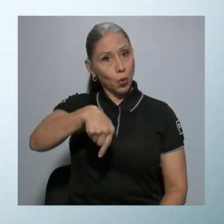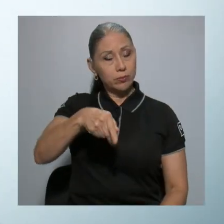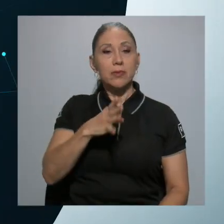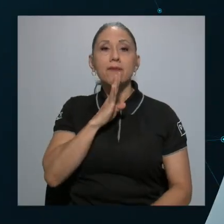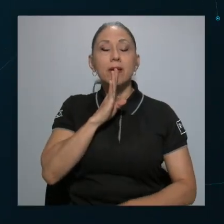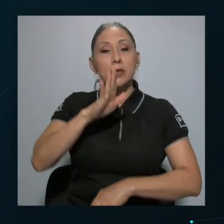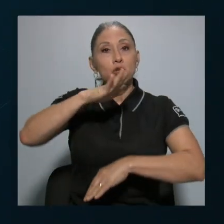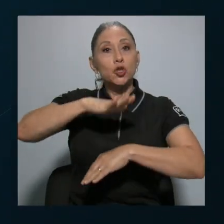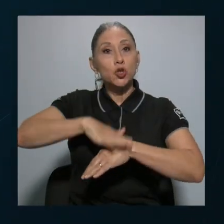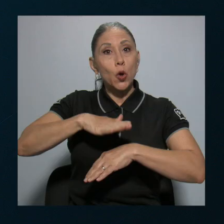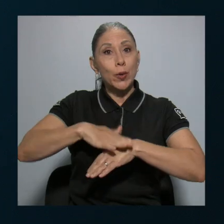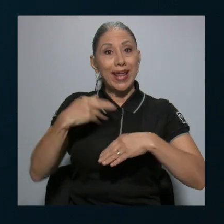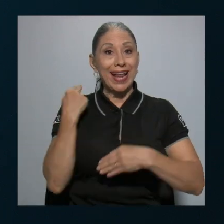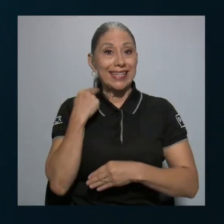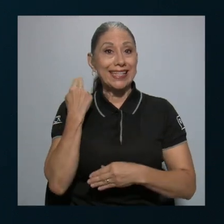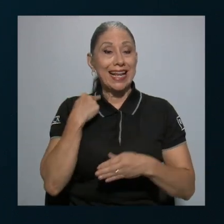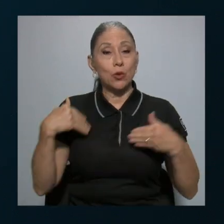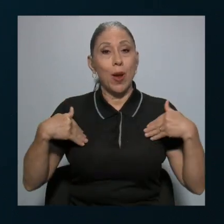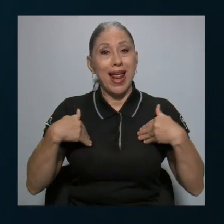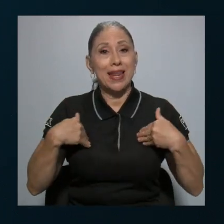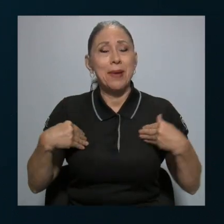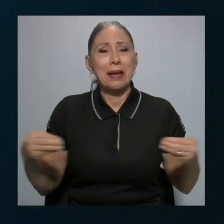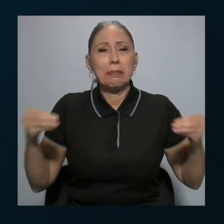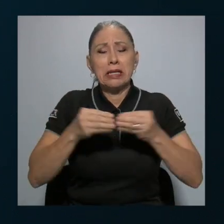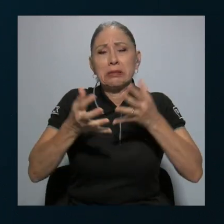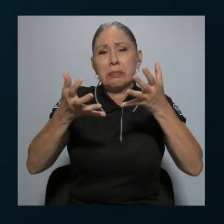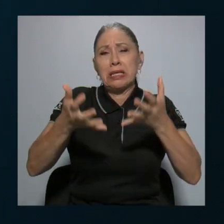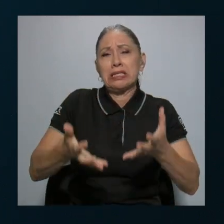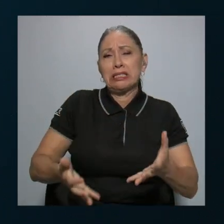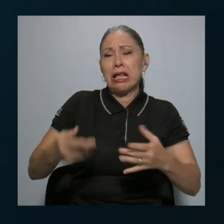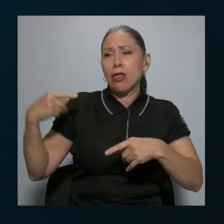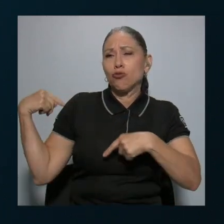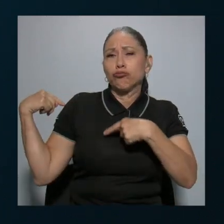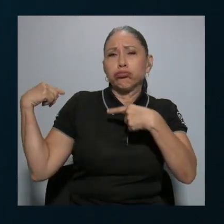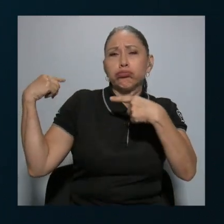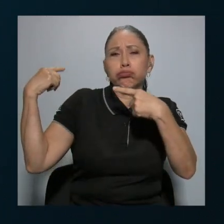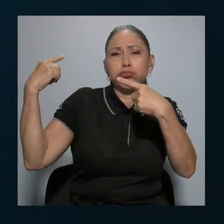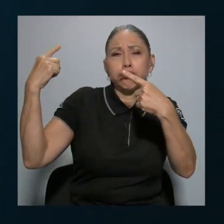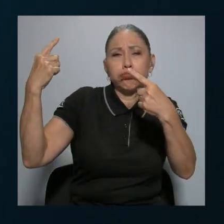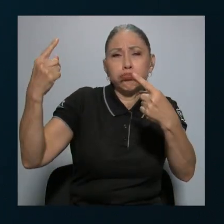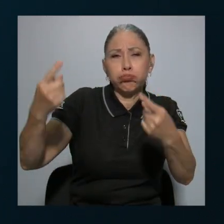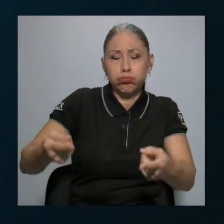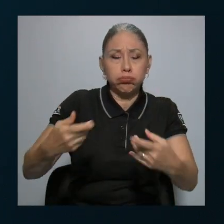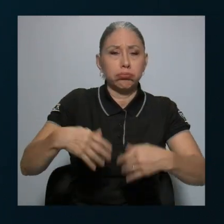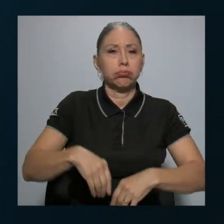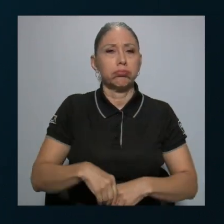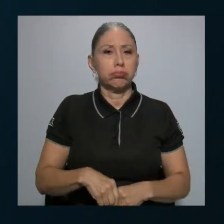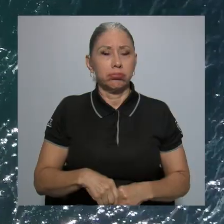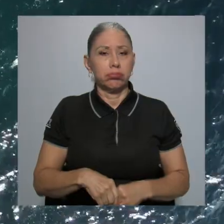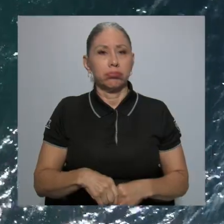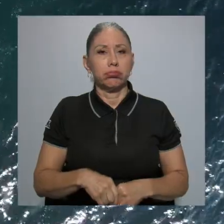Hoy hablaremos del esqueleto animal más pesado de todos los tiempos.